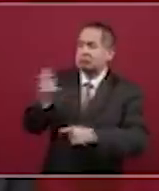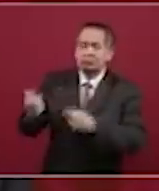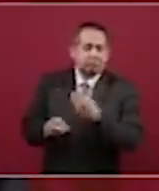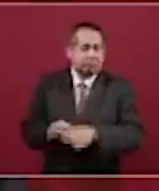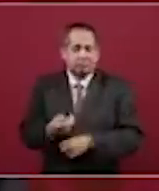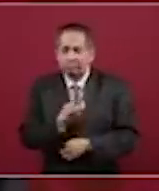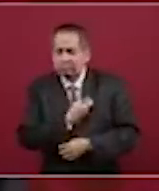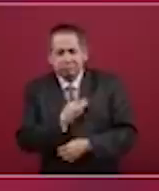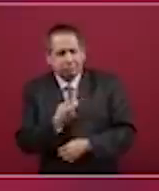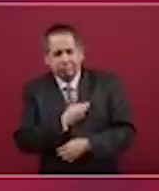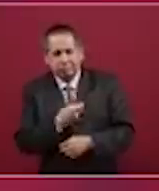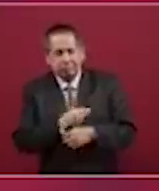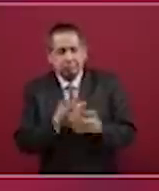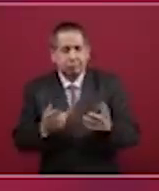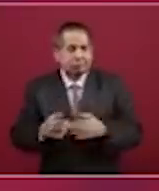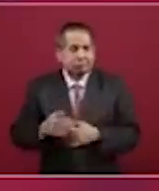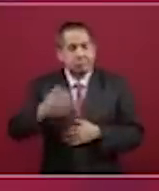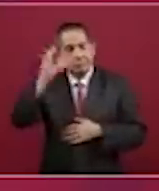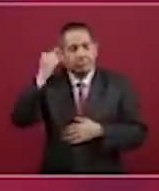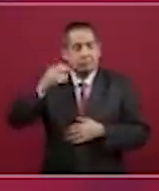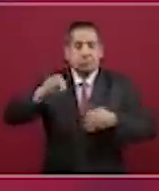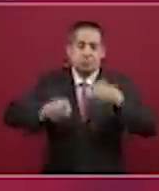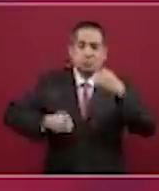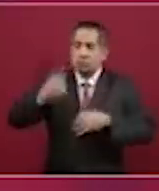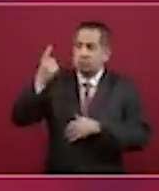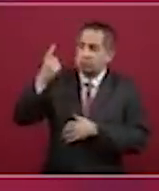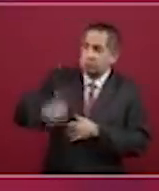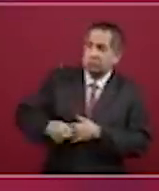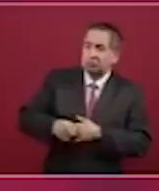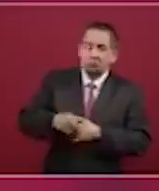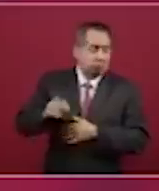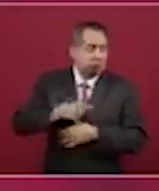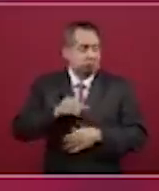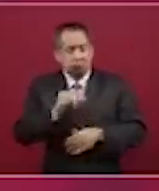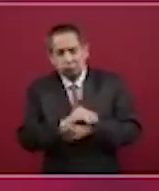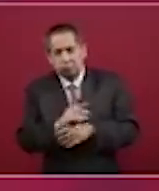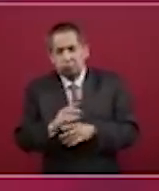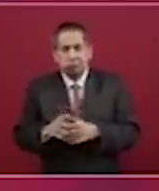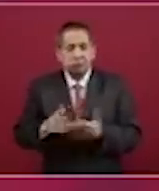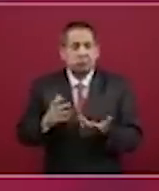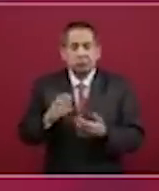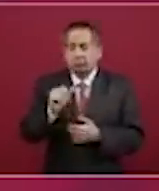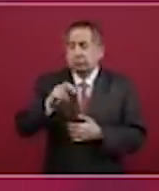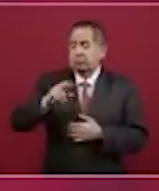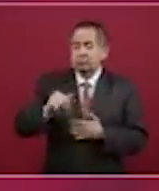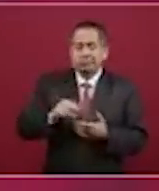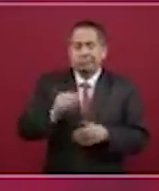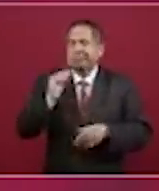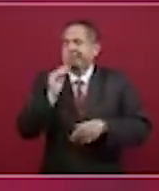la decisión de un juez que había yo violado un amparo,